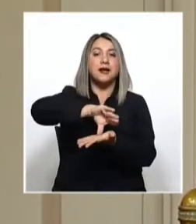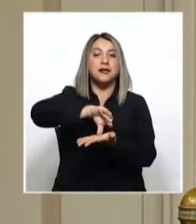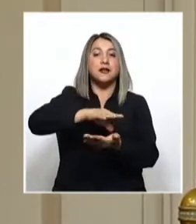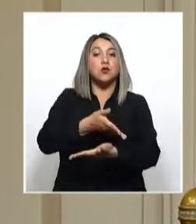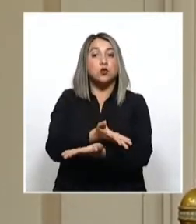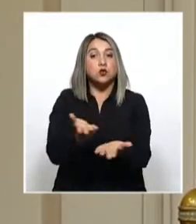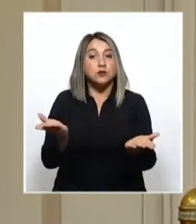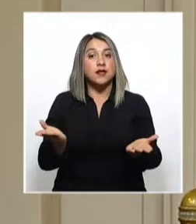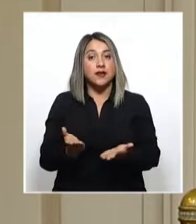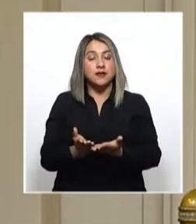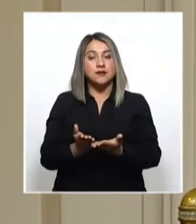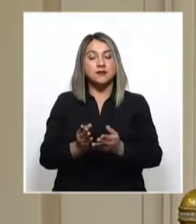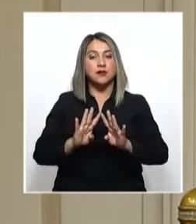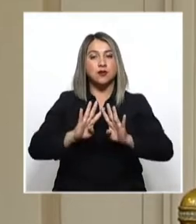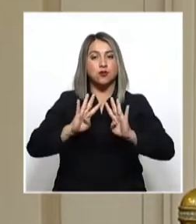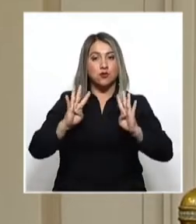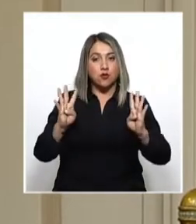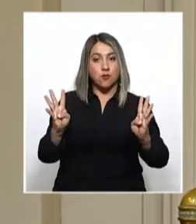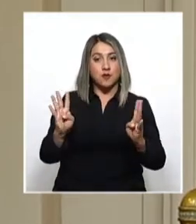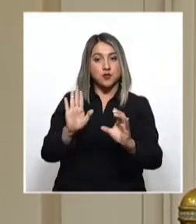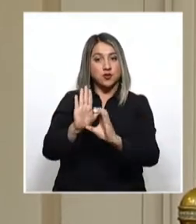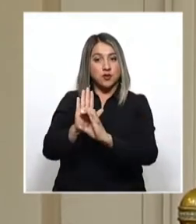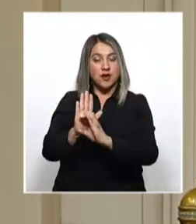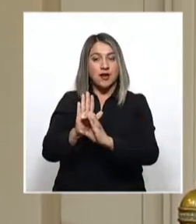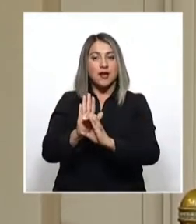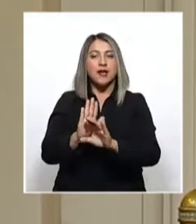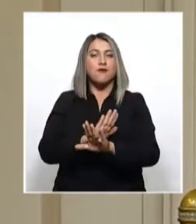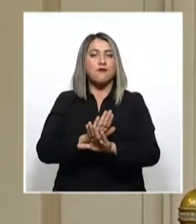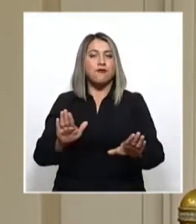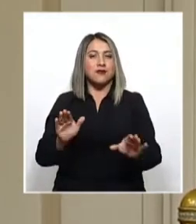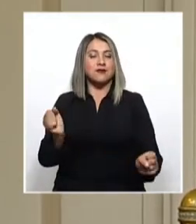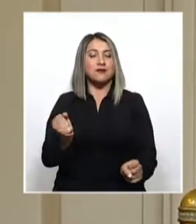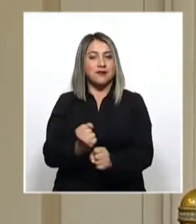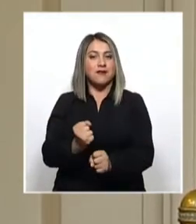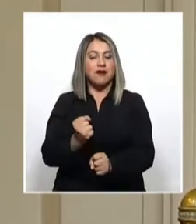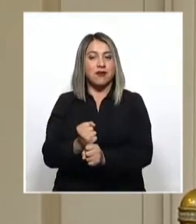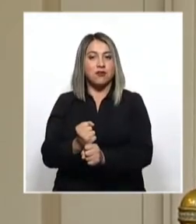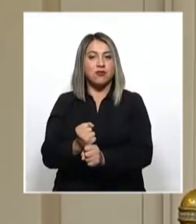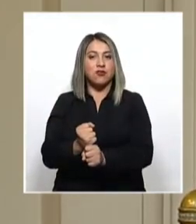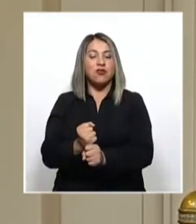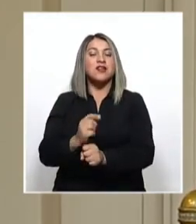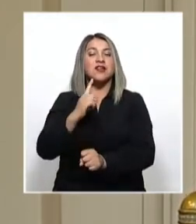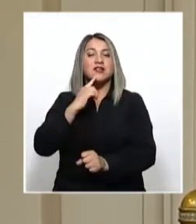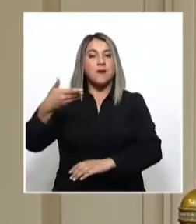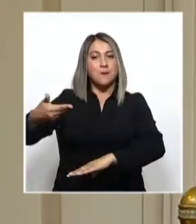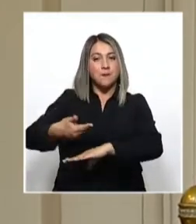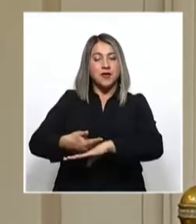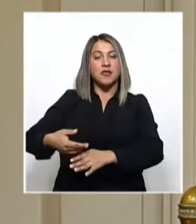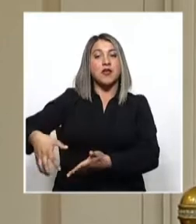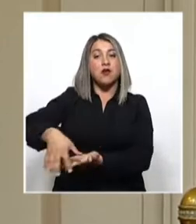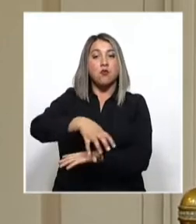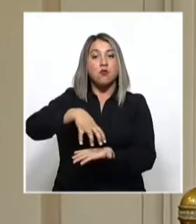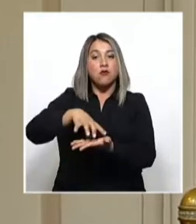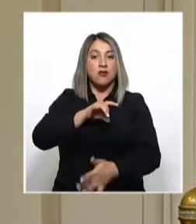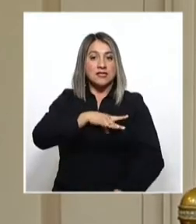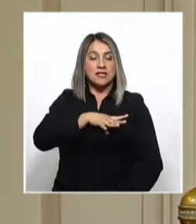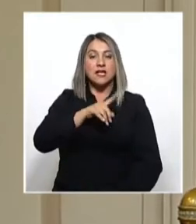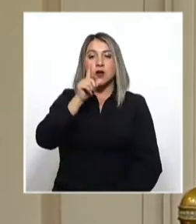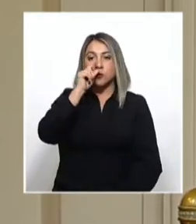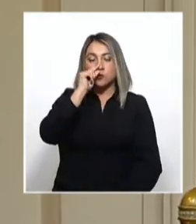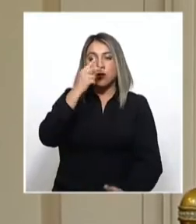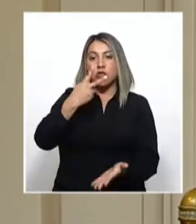Ustedes, convencionales, han concluido la misión que les encomendó el pueblo de Chile en octubre del 2020,